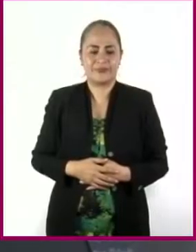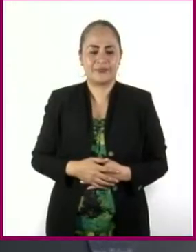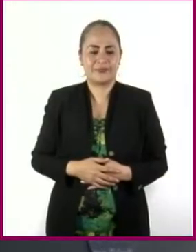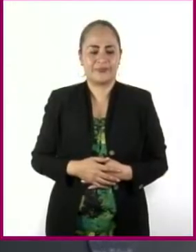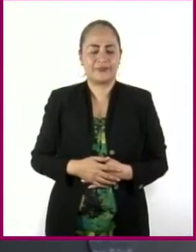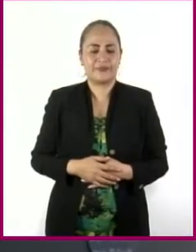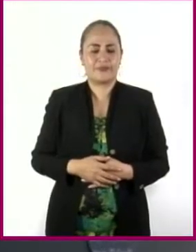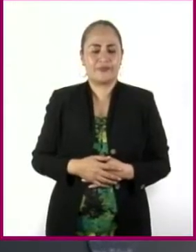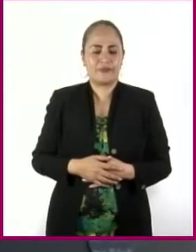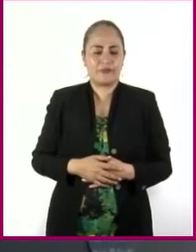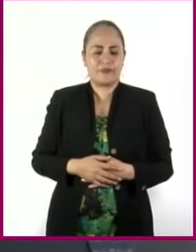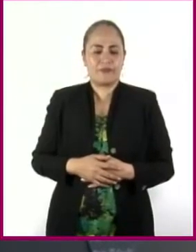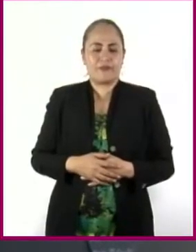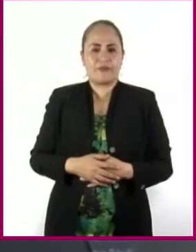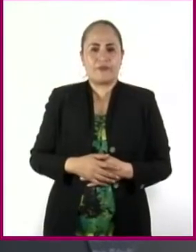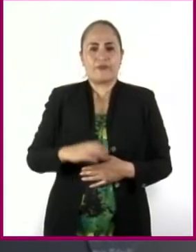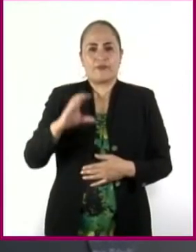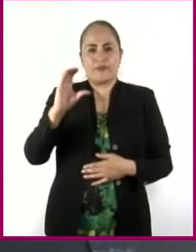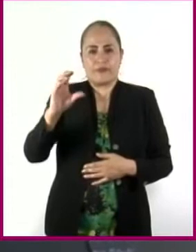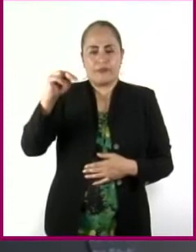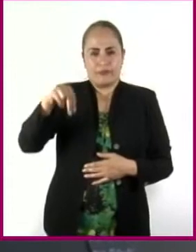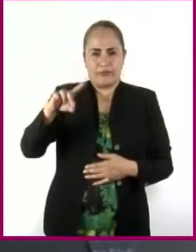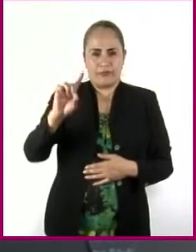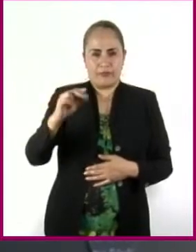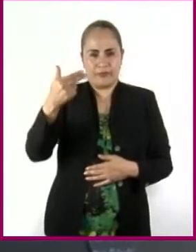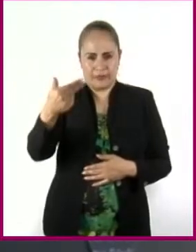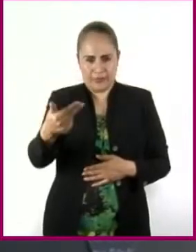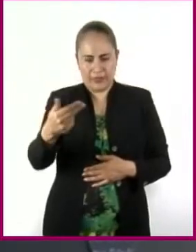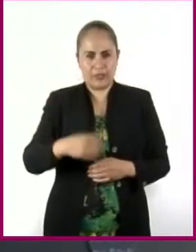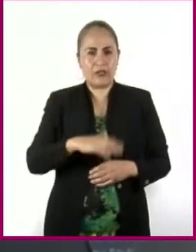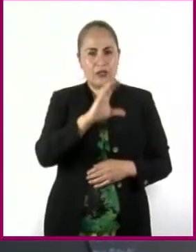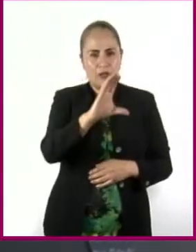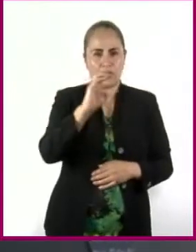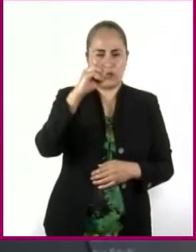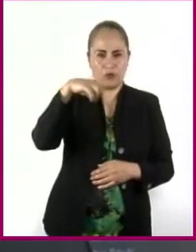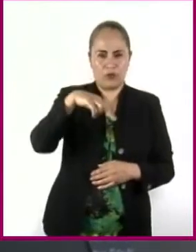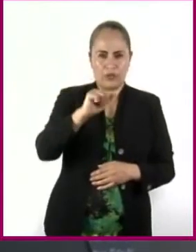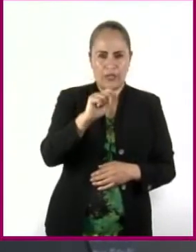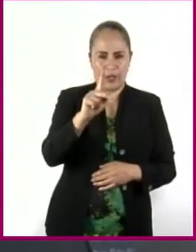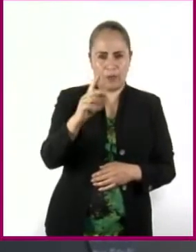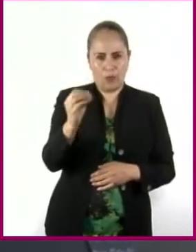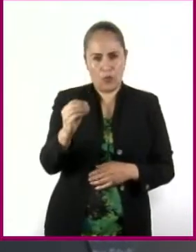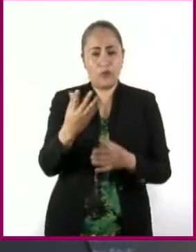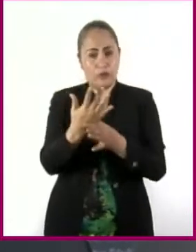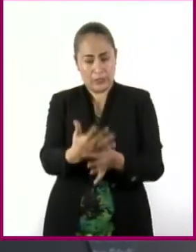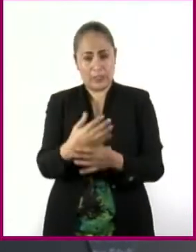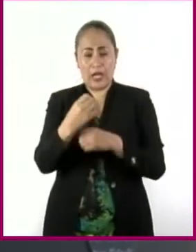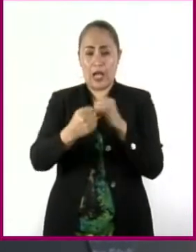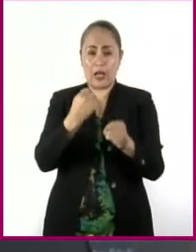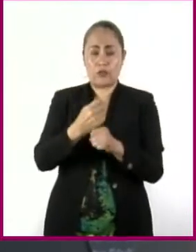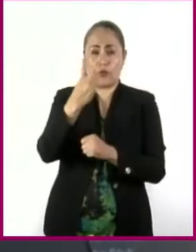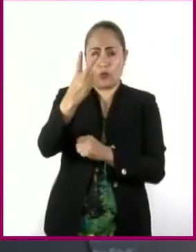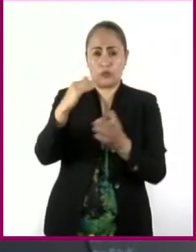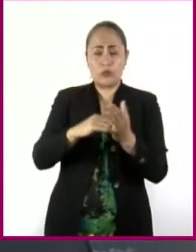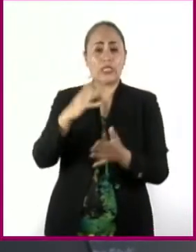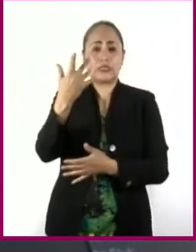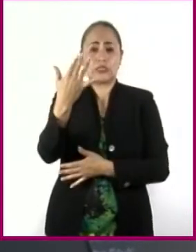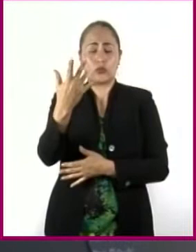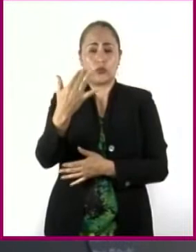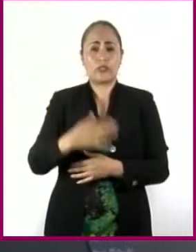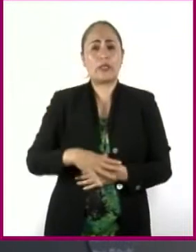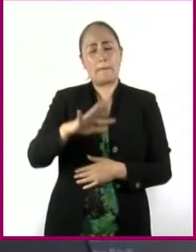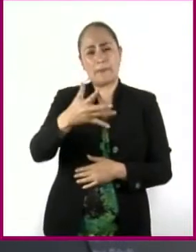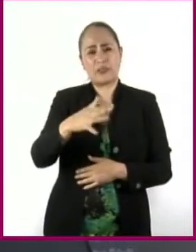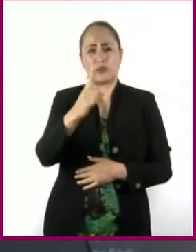La Comisión Nacional de Derechos Humanos y el Consejo Nacional de Población indican que para el 2050 en nuestro país habitarán cerca